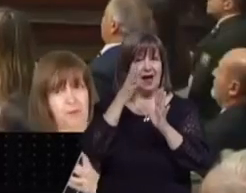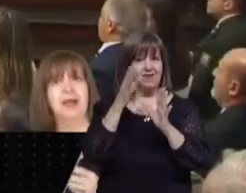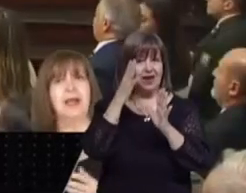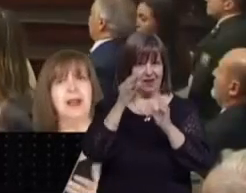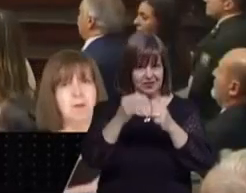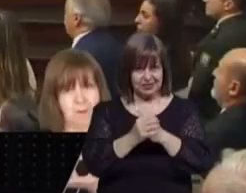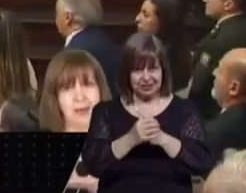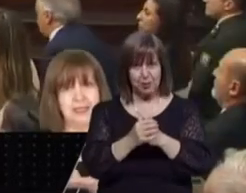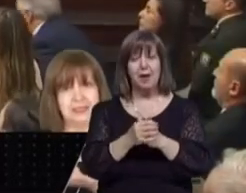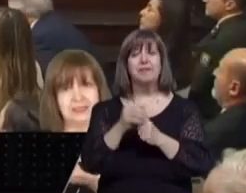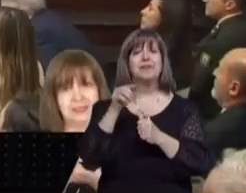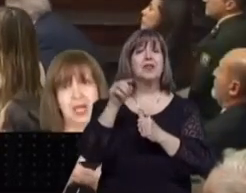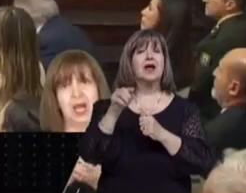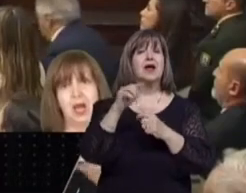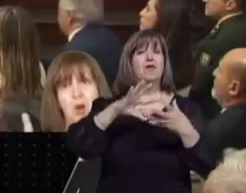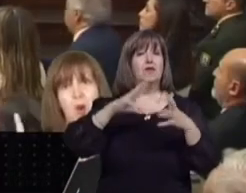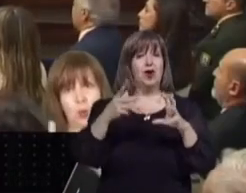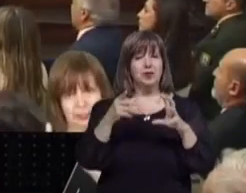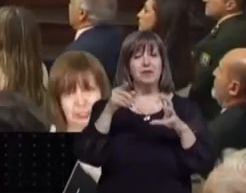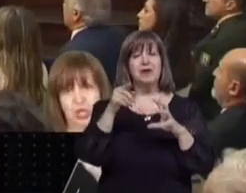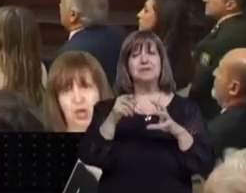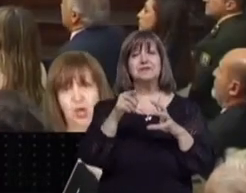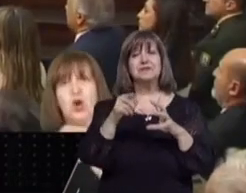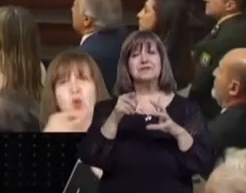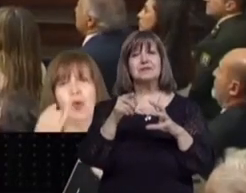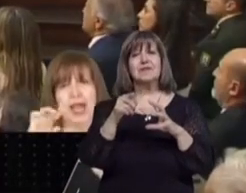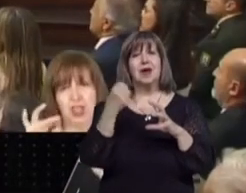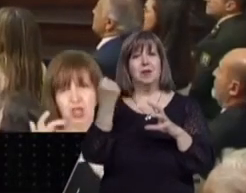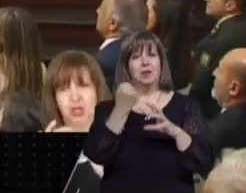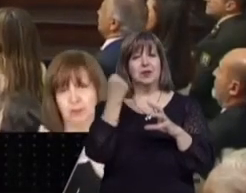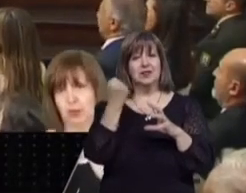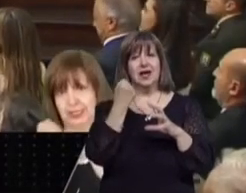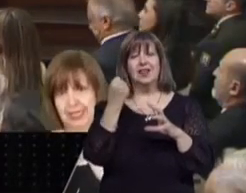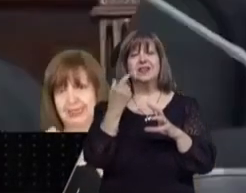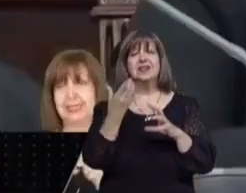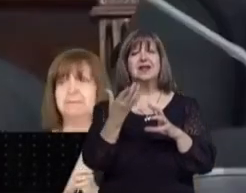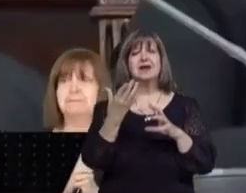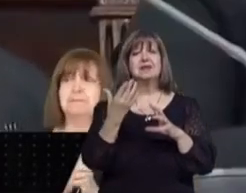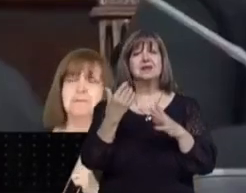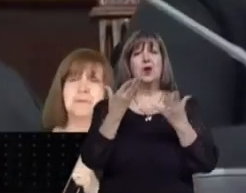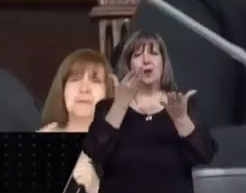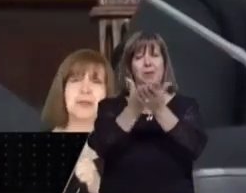Esta mirada integral es un activo imprescindible, por lo que